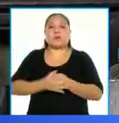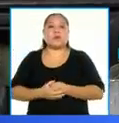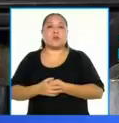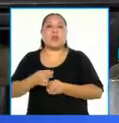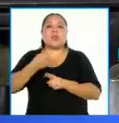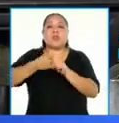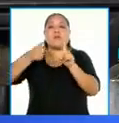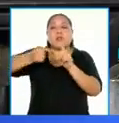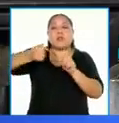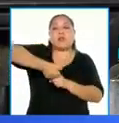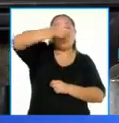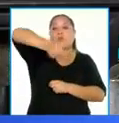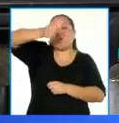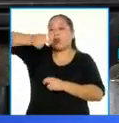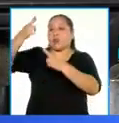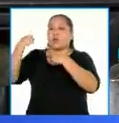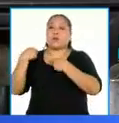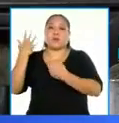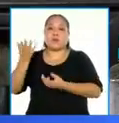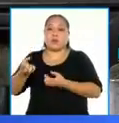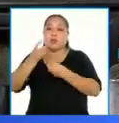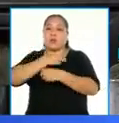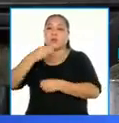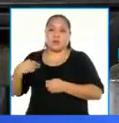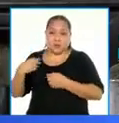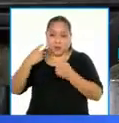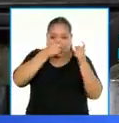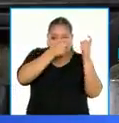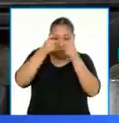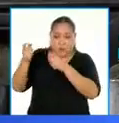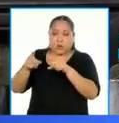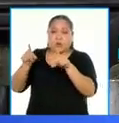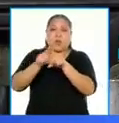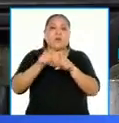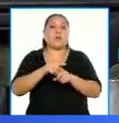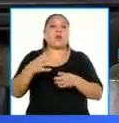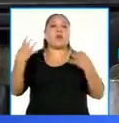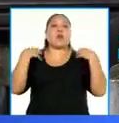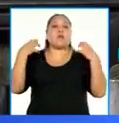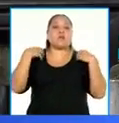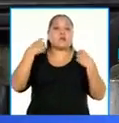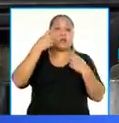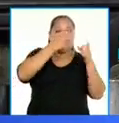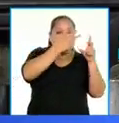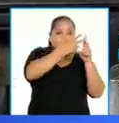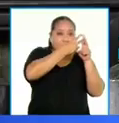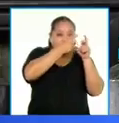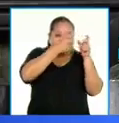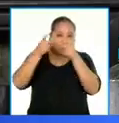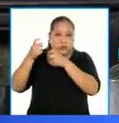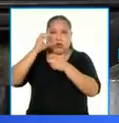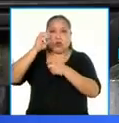las autoridades correspondientes, tanto del Ministerio Público como de la Contraloría General de la República,